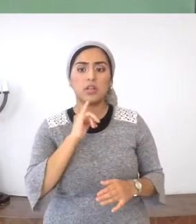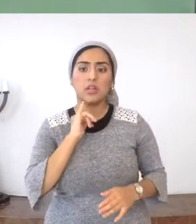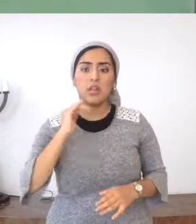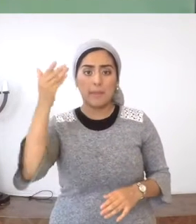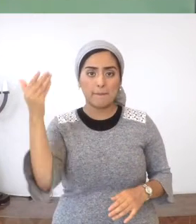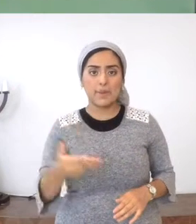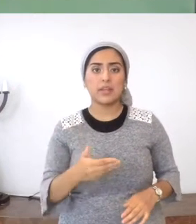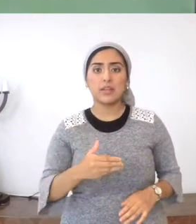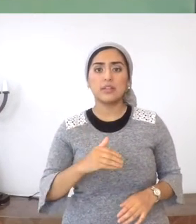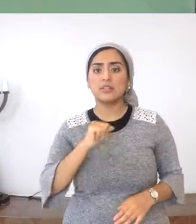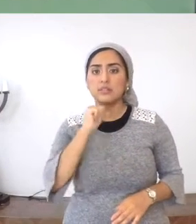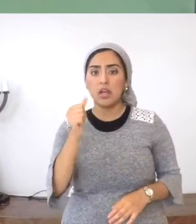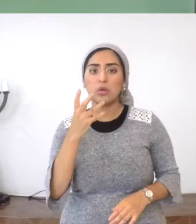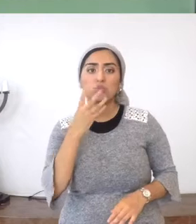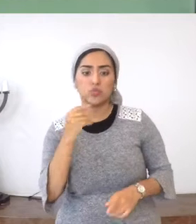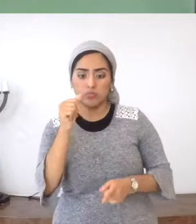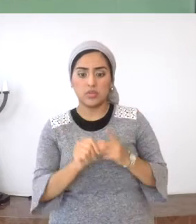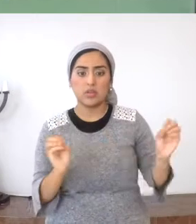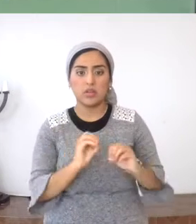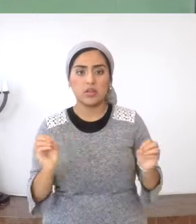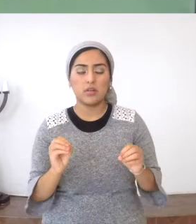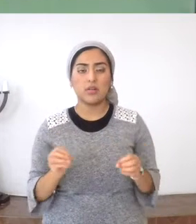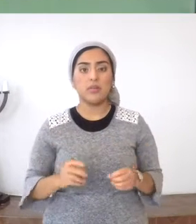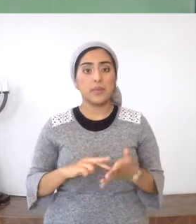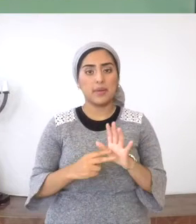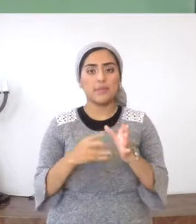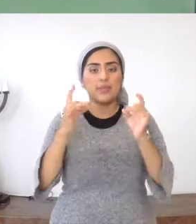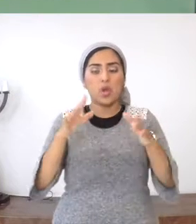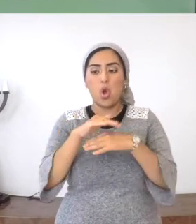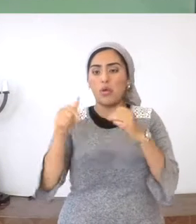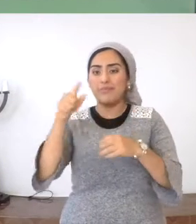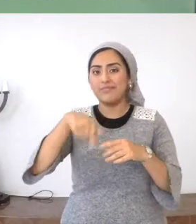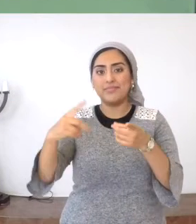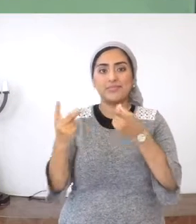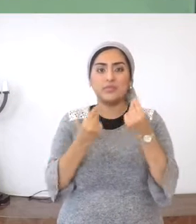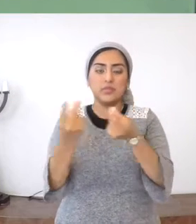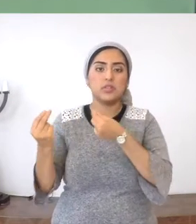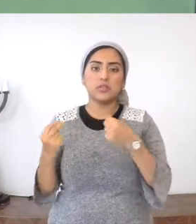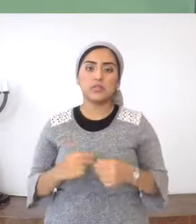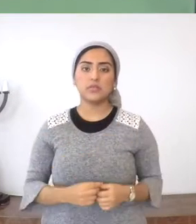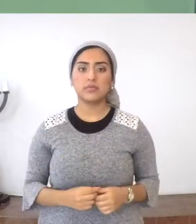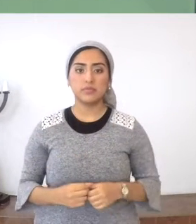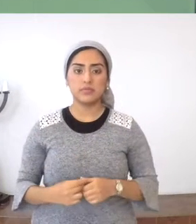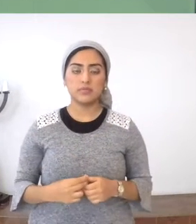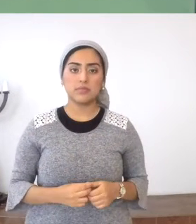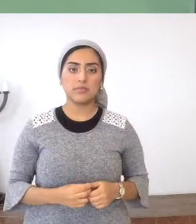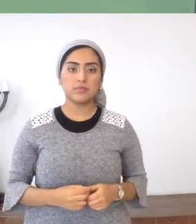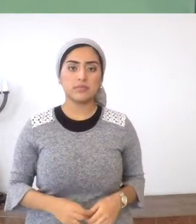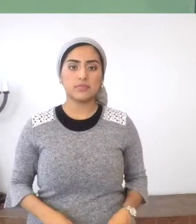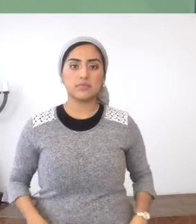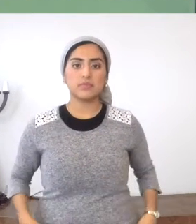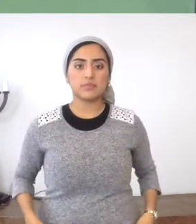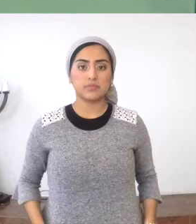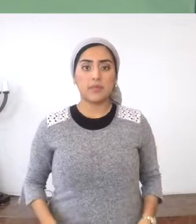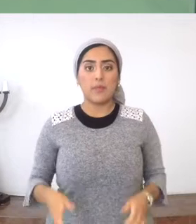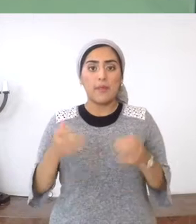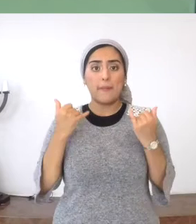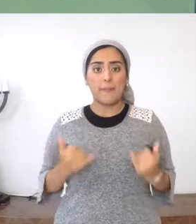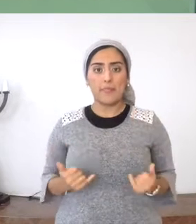Basta ya Casa de Israel De traer Incircuncisos De corazón Y de carne Entonces Es una abominación Todo lo que están haciendo